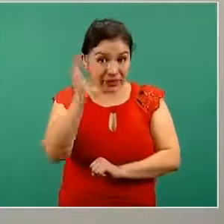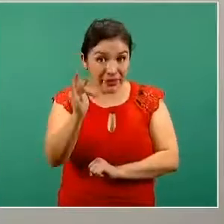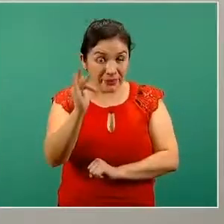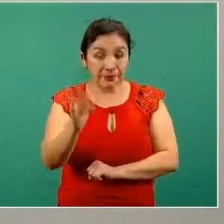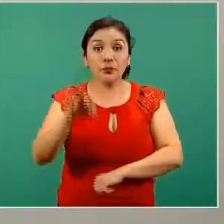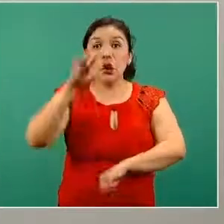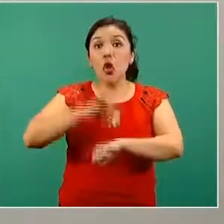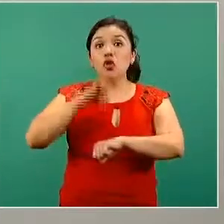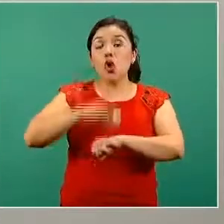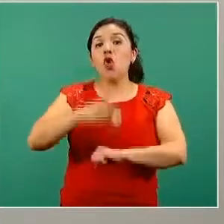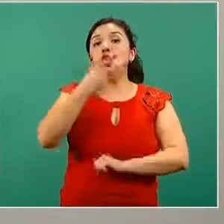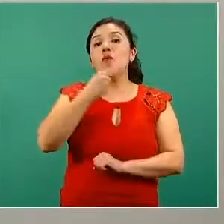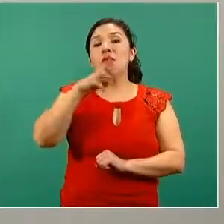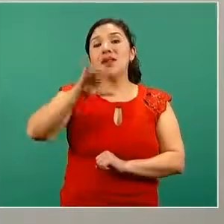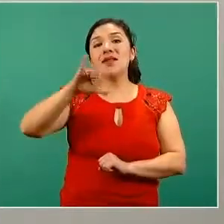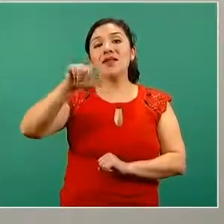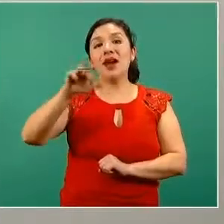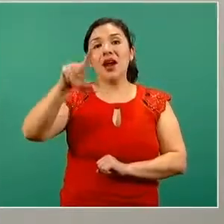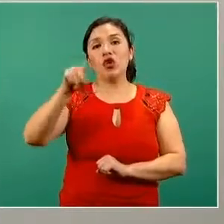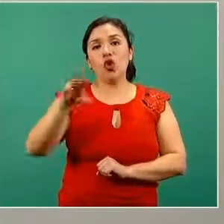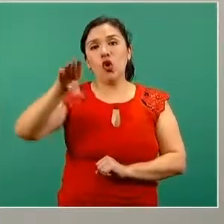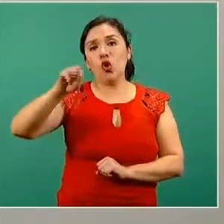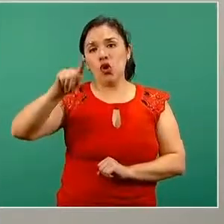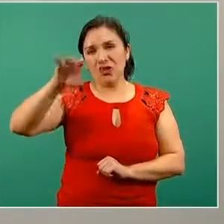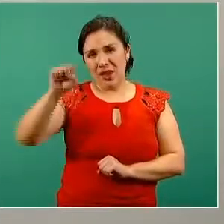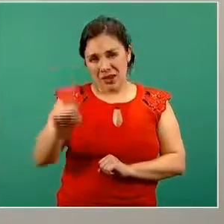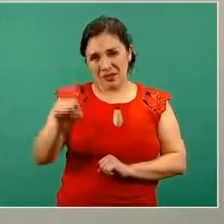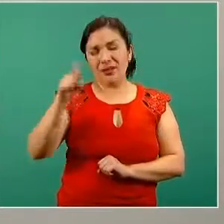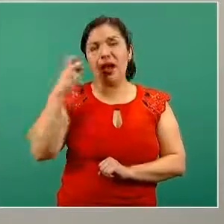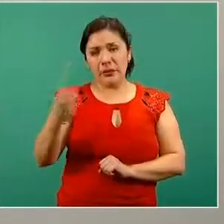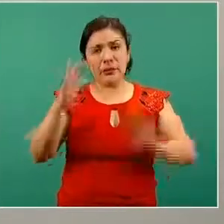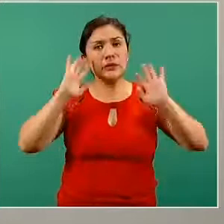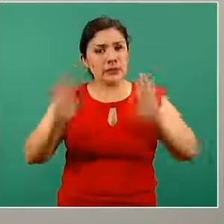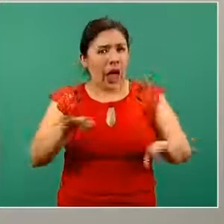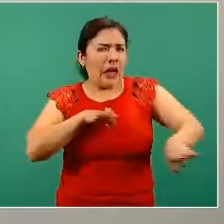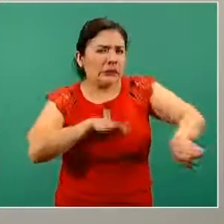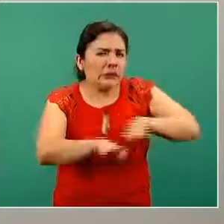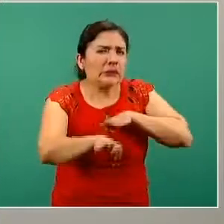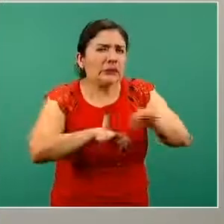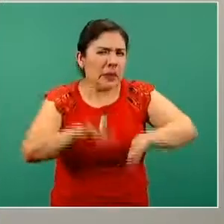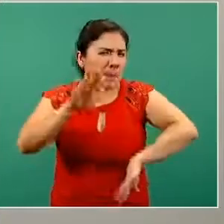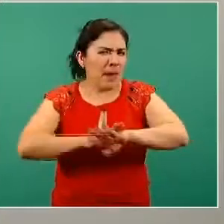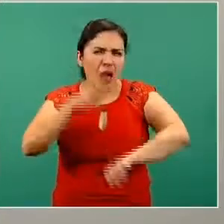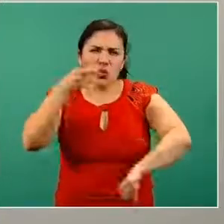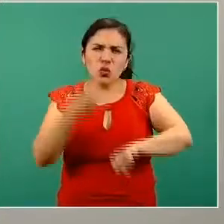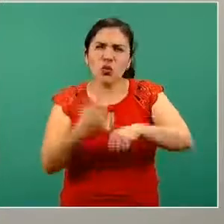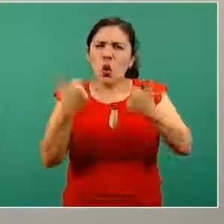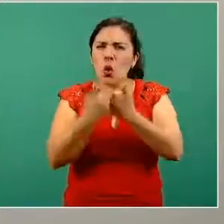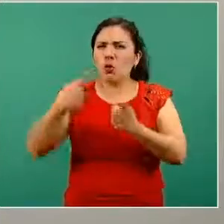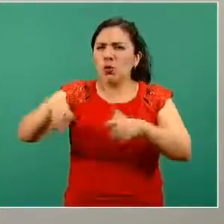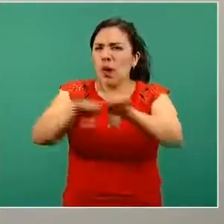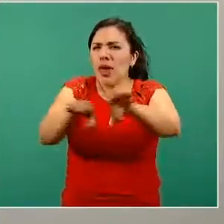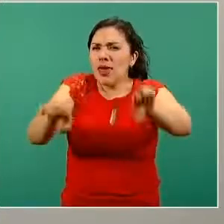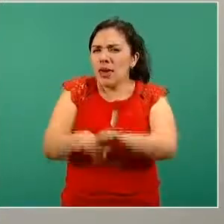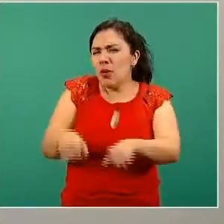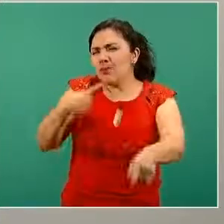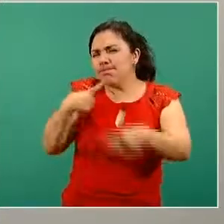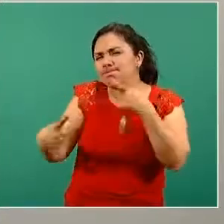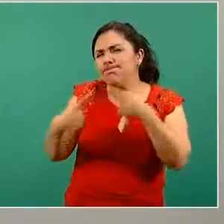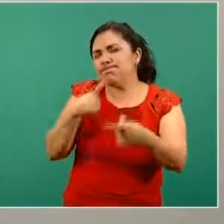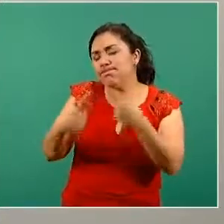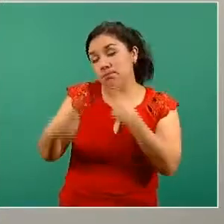El doctor Ricardo Cortés Alcalá, director general de Promoción de la Salud, ha estado trabajando intensamente con su equipo para